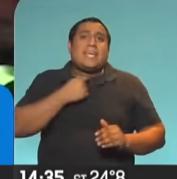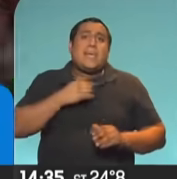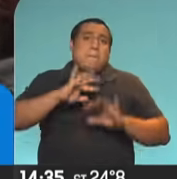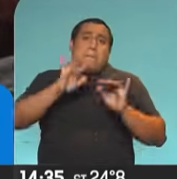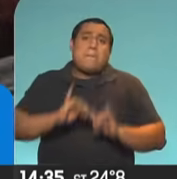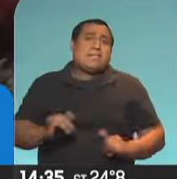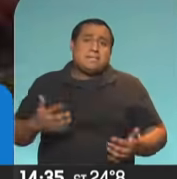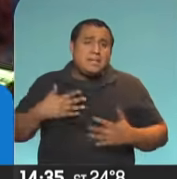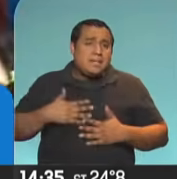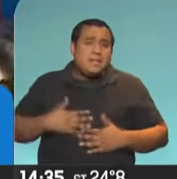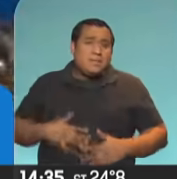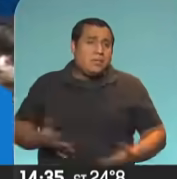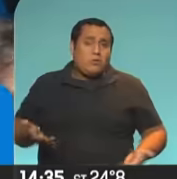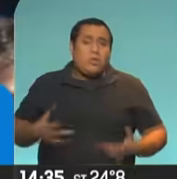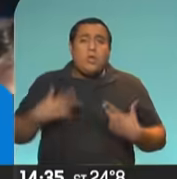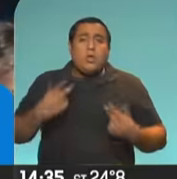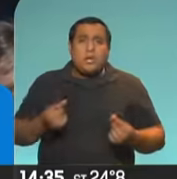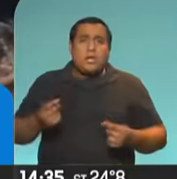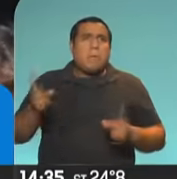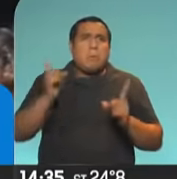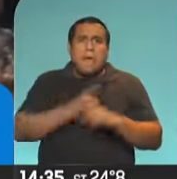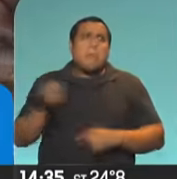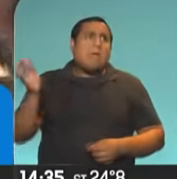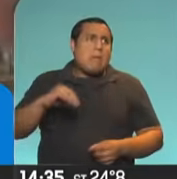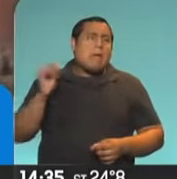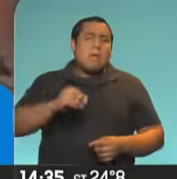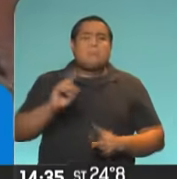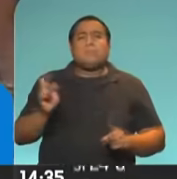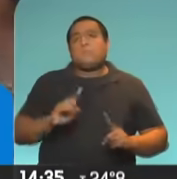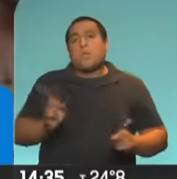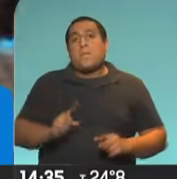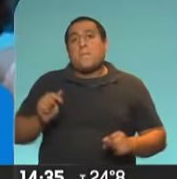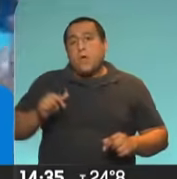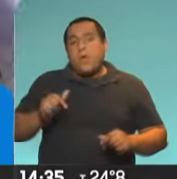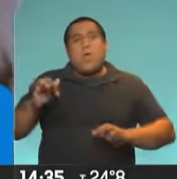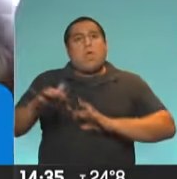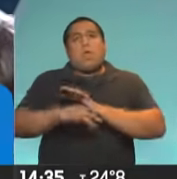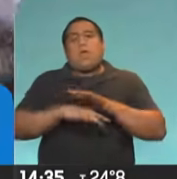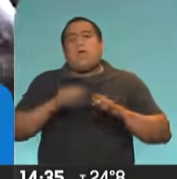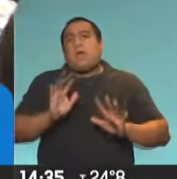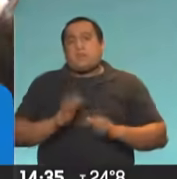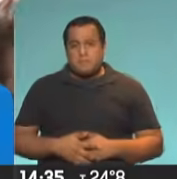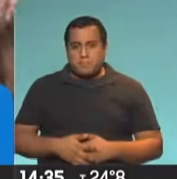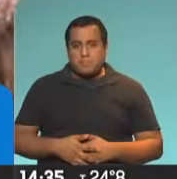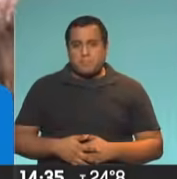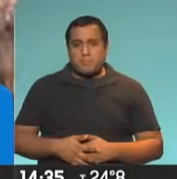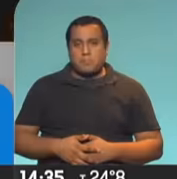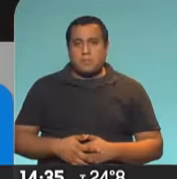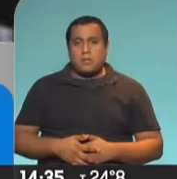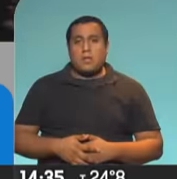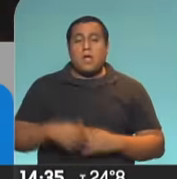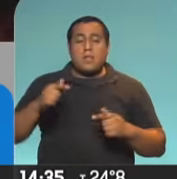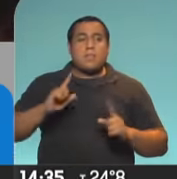¿no? No queremos que se sigan sumando inconvenientes, pero el desborde trae estas cosas. Y veíamos también a gran parte del